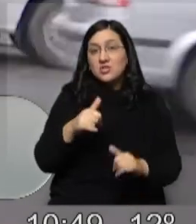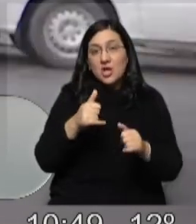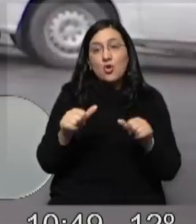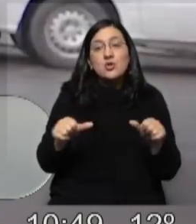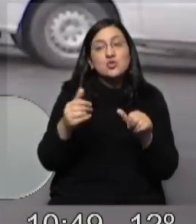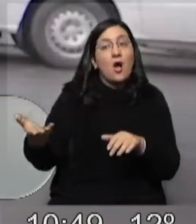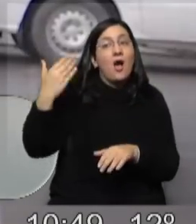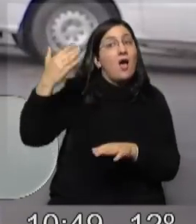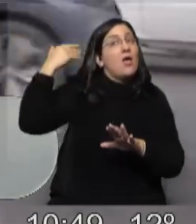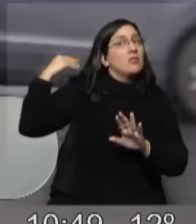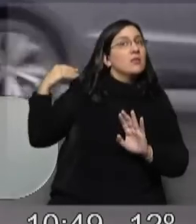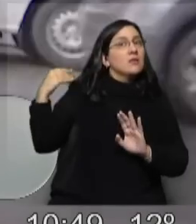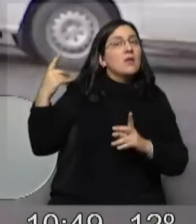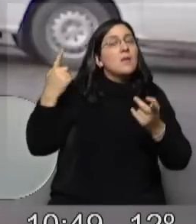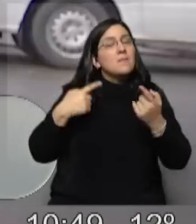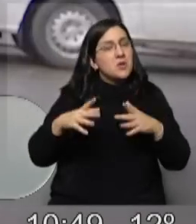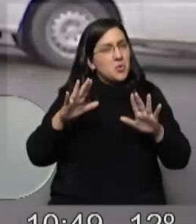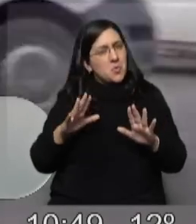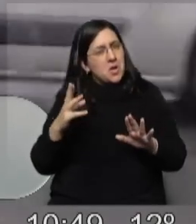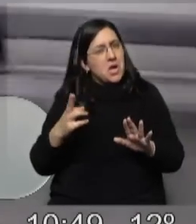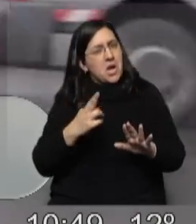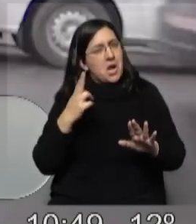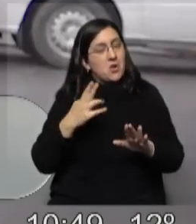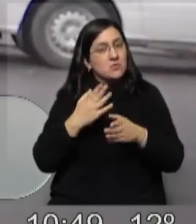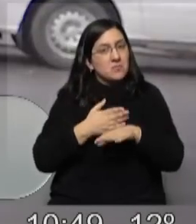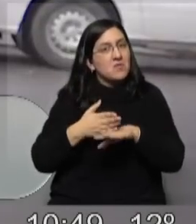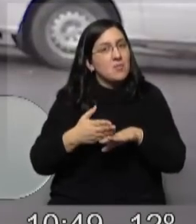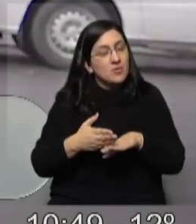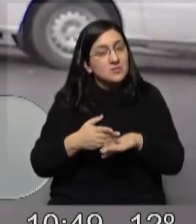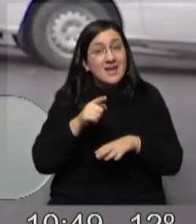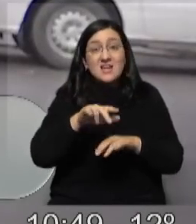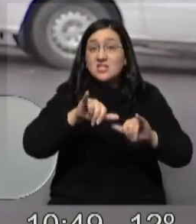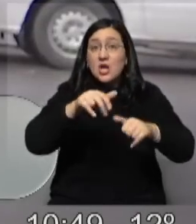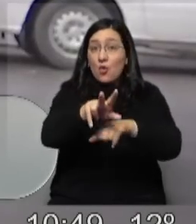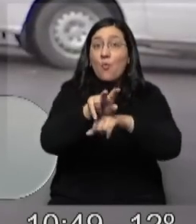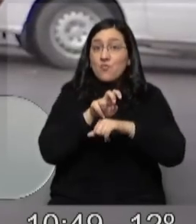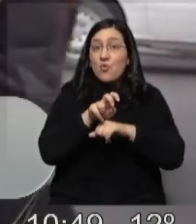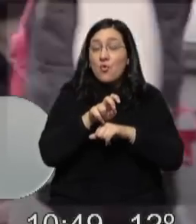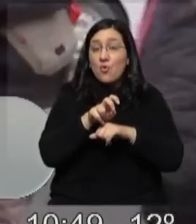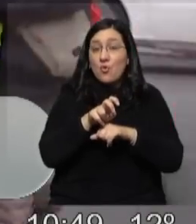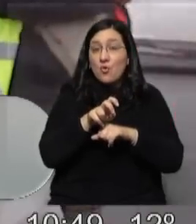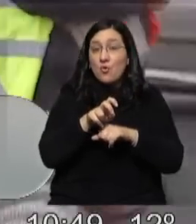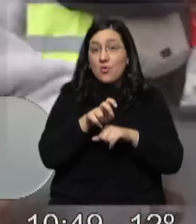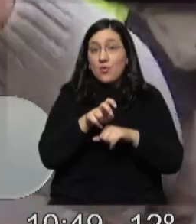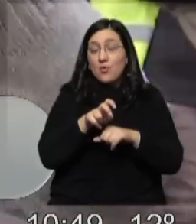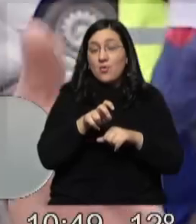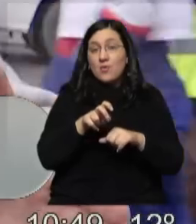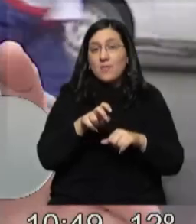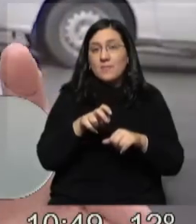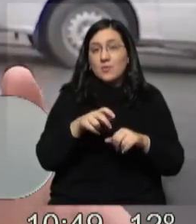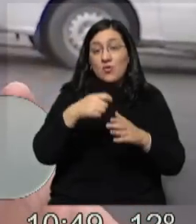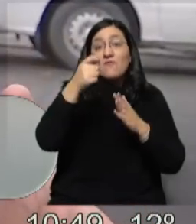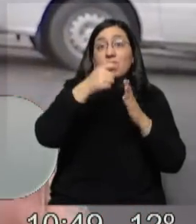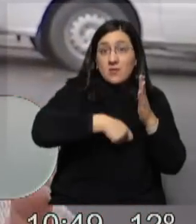lo concreto es que salió con posterioridad al informe. Él ya cobró, por lo que tenemos la información, ya cobró, apenas